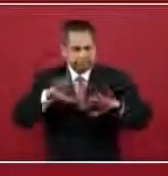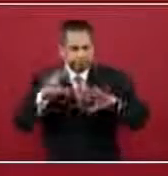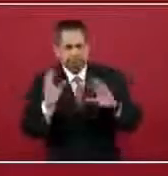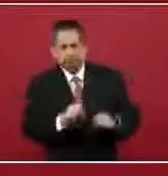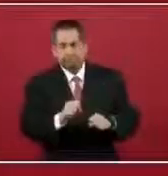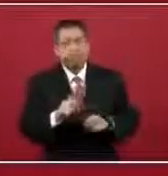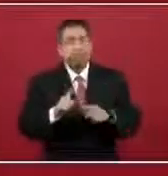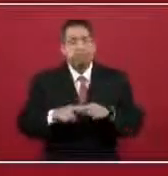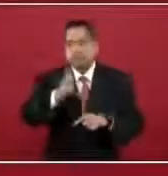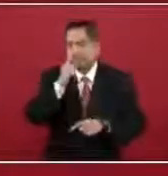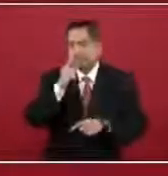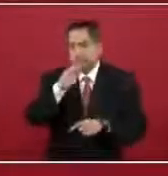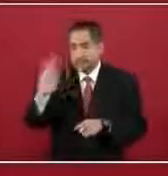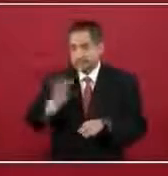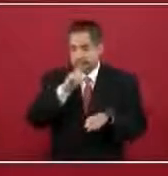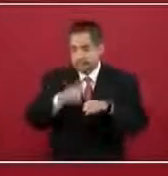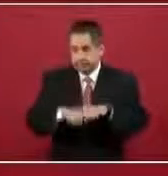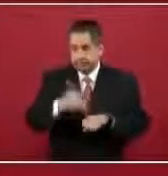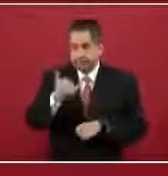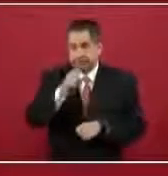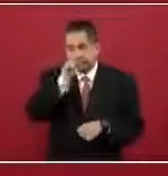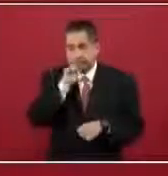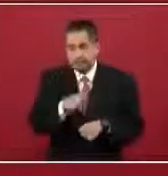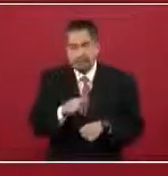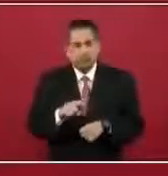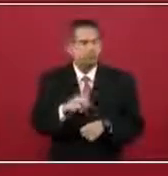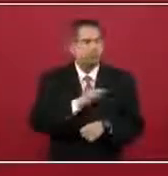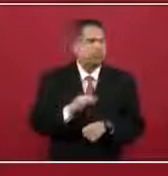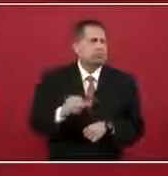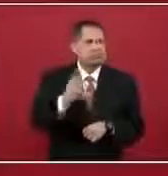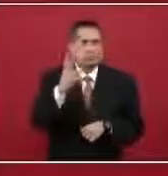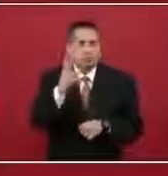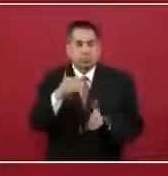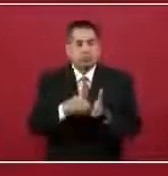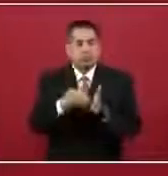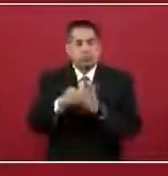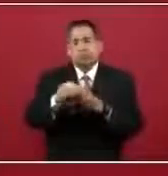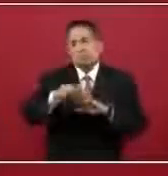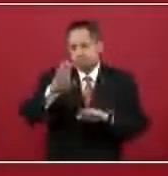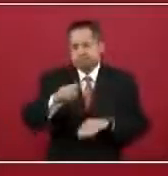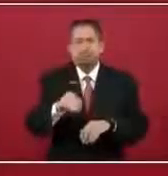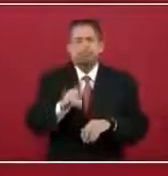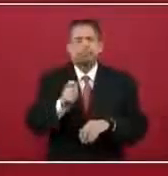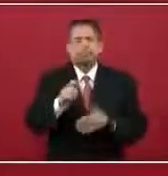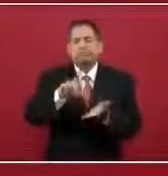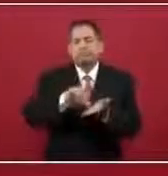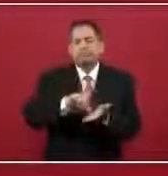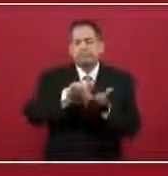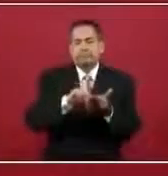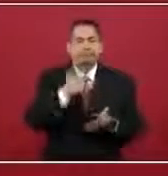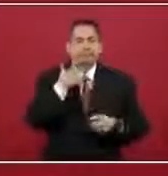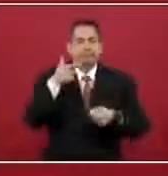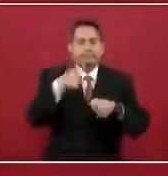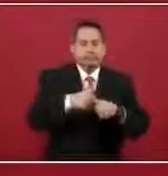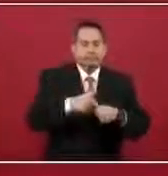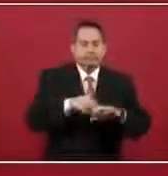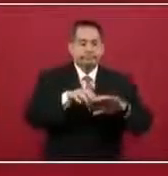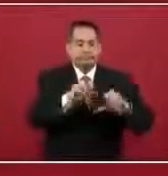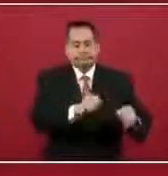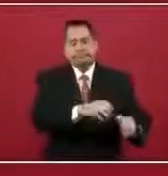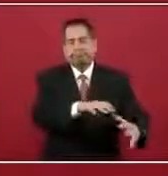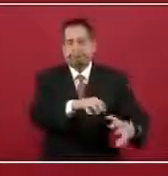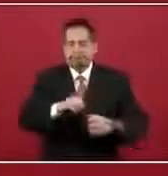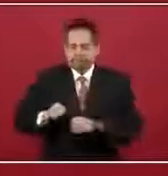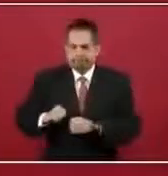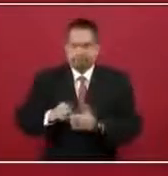detenidos. En conferencia de prensa, donde se dieron a conocer los avances de la estrategia contra el huachicol, el funcionario